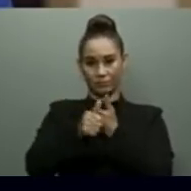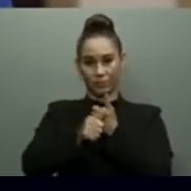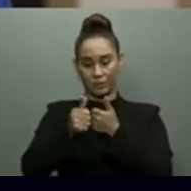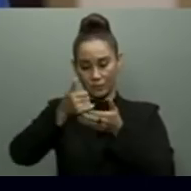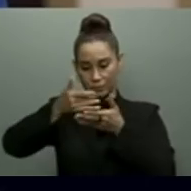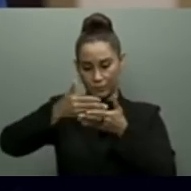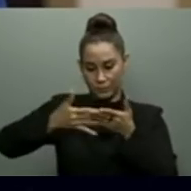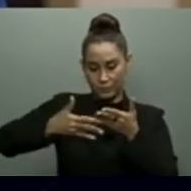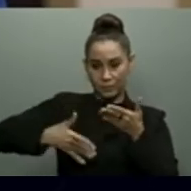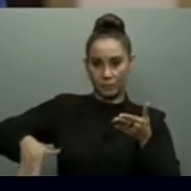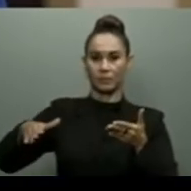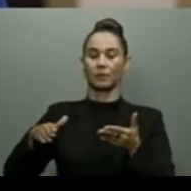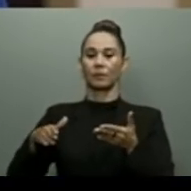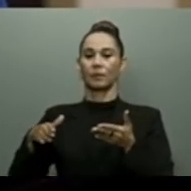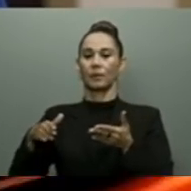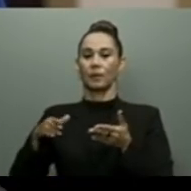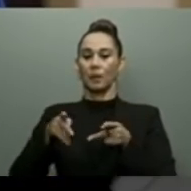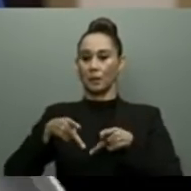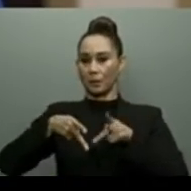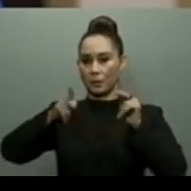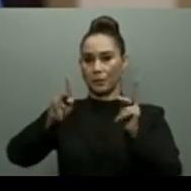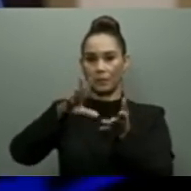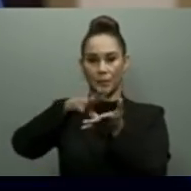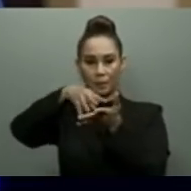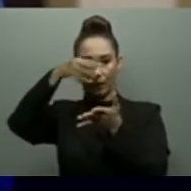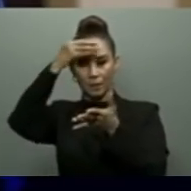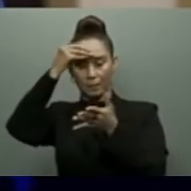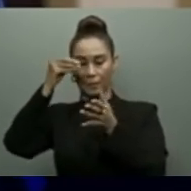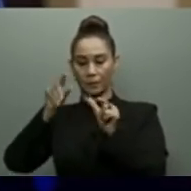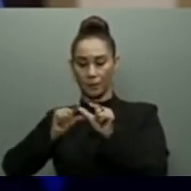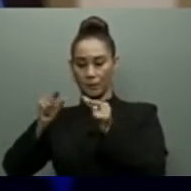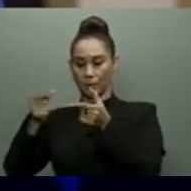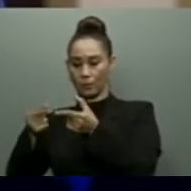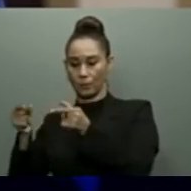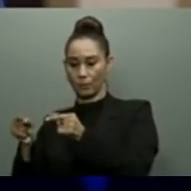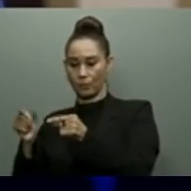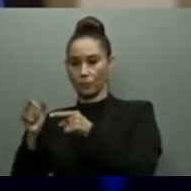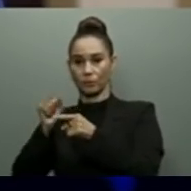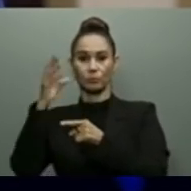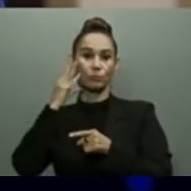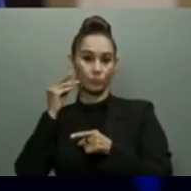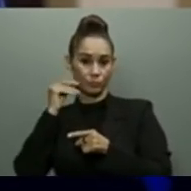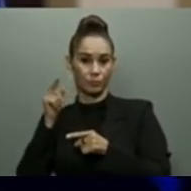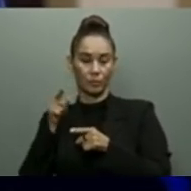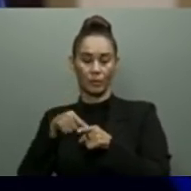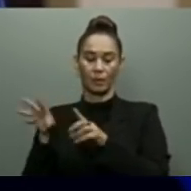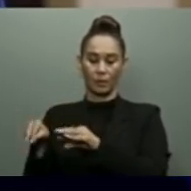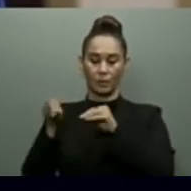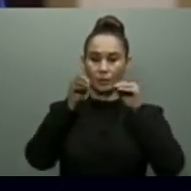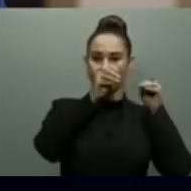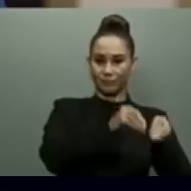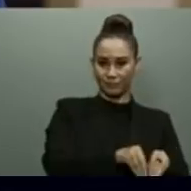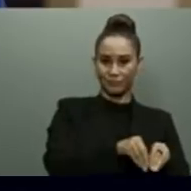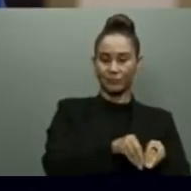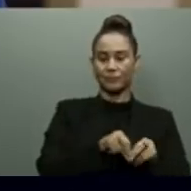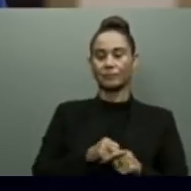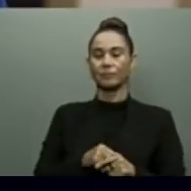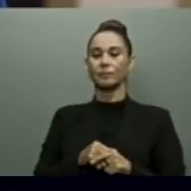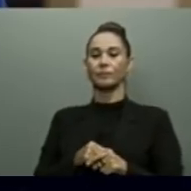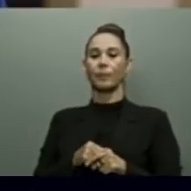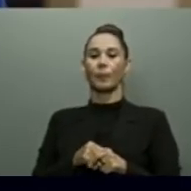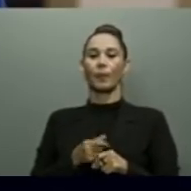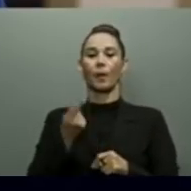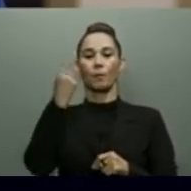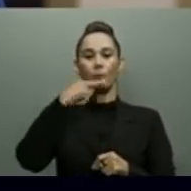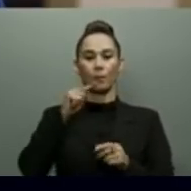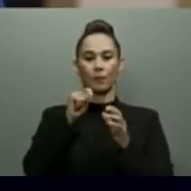que nos va a permitir ejercitar nuestras brigadas que están estrenadas en estos temas. Es decir, vamos a tratar de